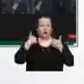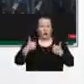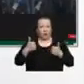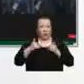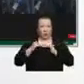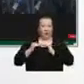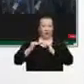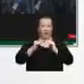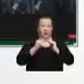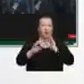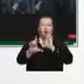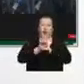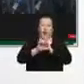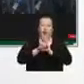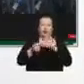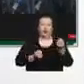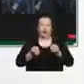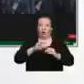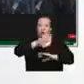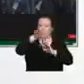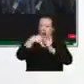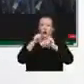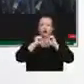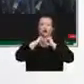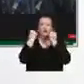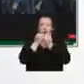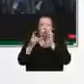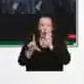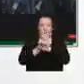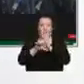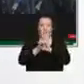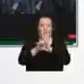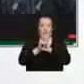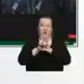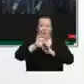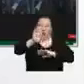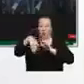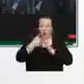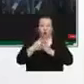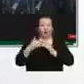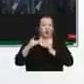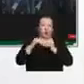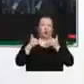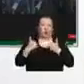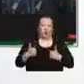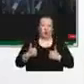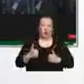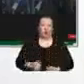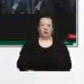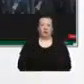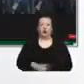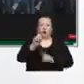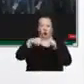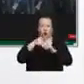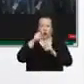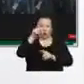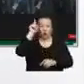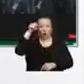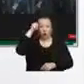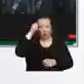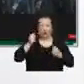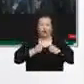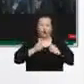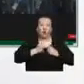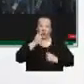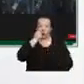leyes no son para los transportistas parámetros para la sociedad para el bien común es la razón de ser del poder político cuando tú gobierna en función de tus propios